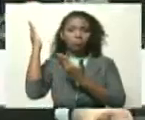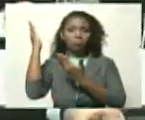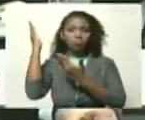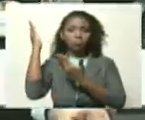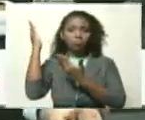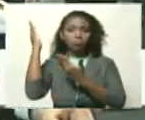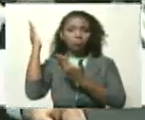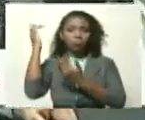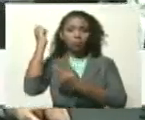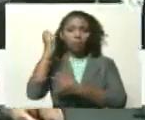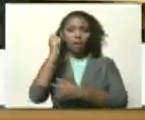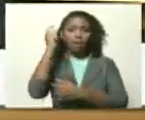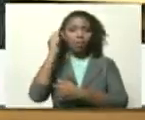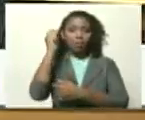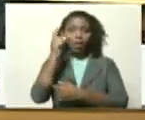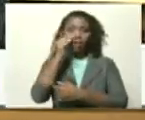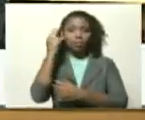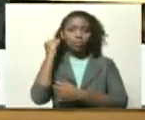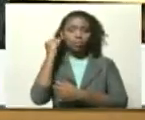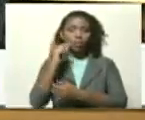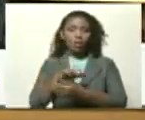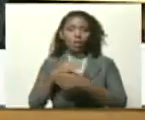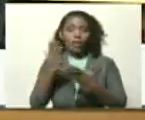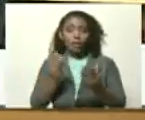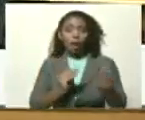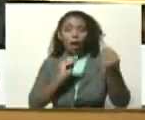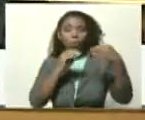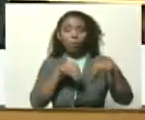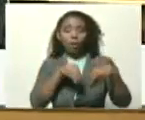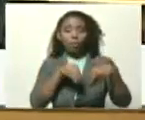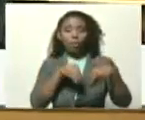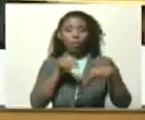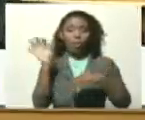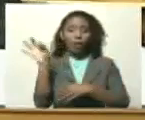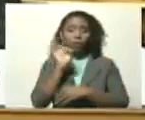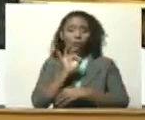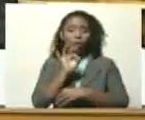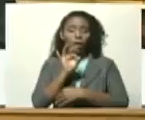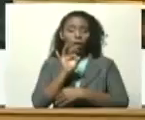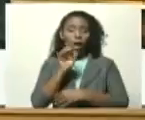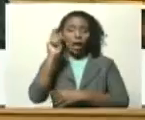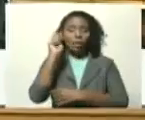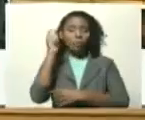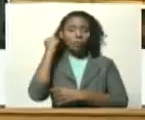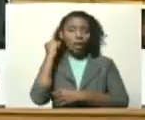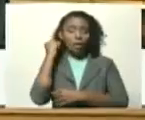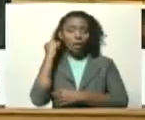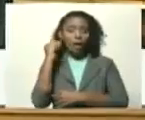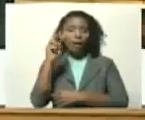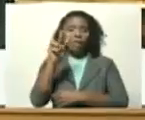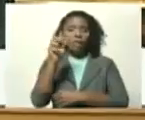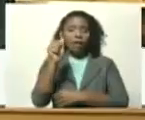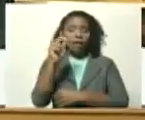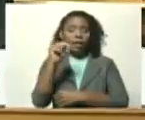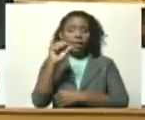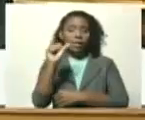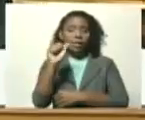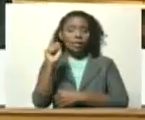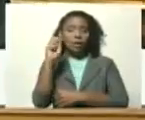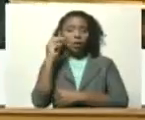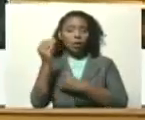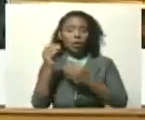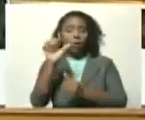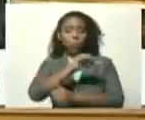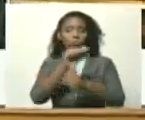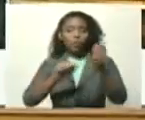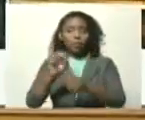Las diputadas y los diputados que estén de acuerdo con elegir a la diputada Vanessa Yunet Montero